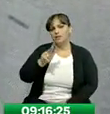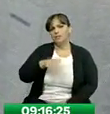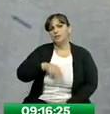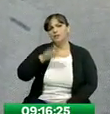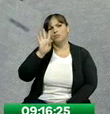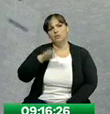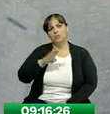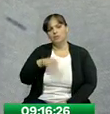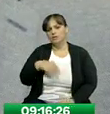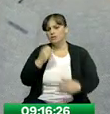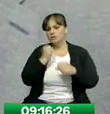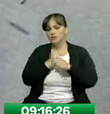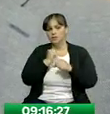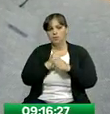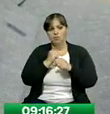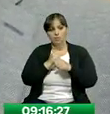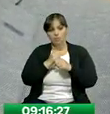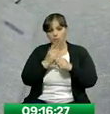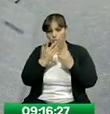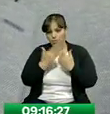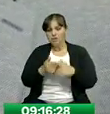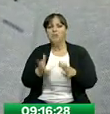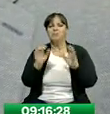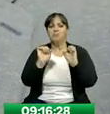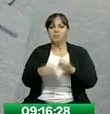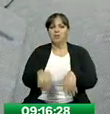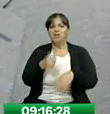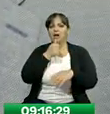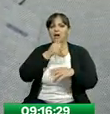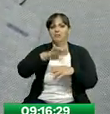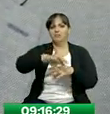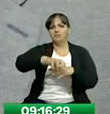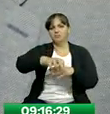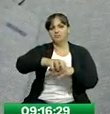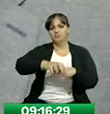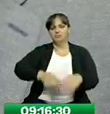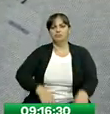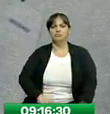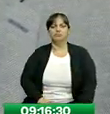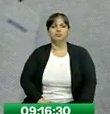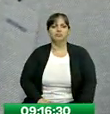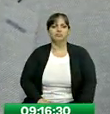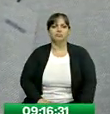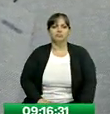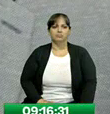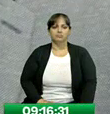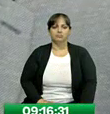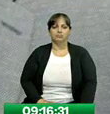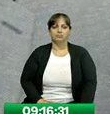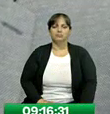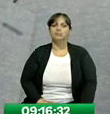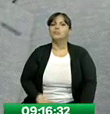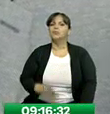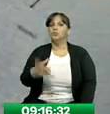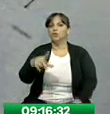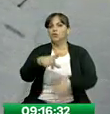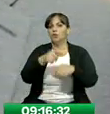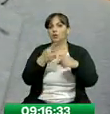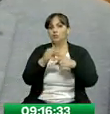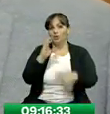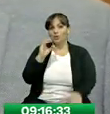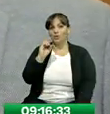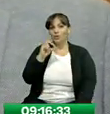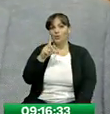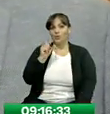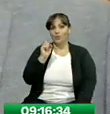actual que existe en los lugares en donde agua penn ya sirve que son prácticamente las poblaciones que están en colonia vamos